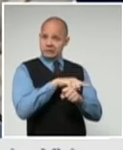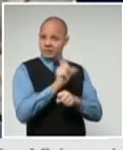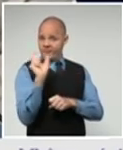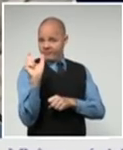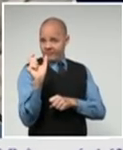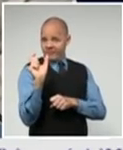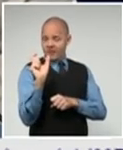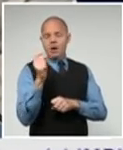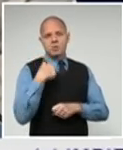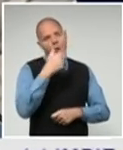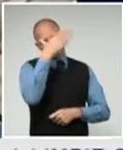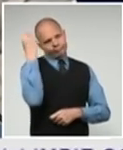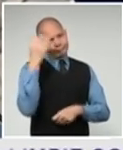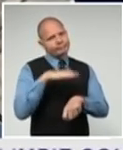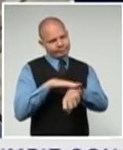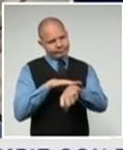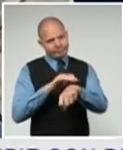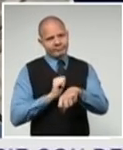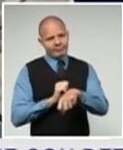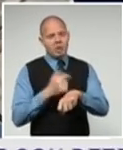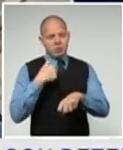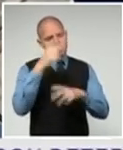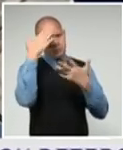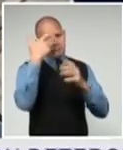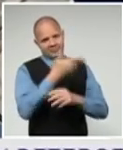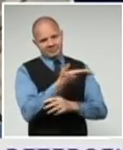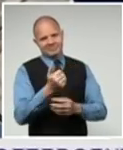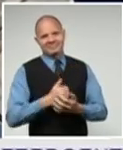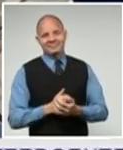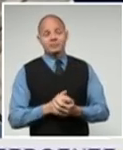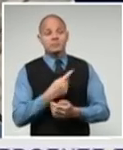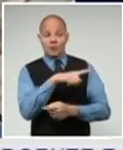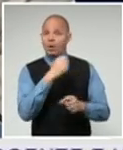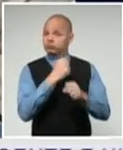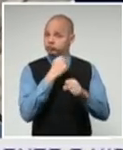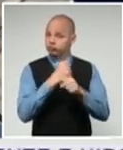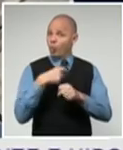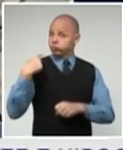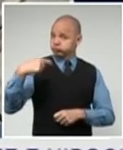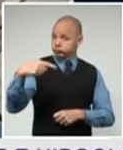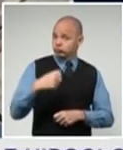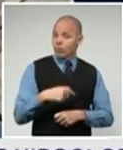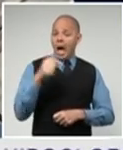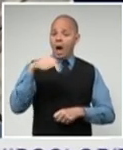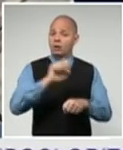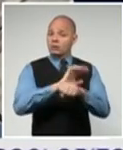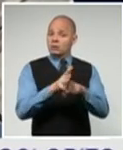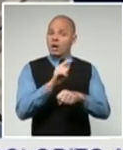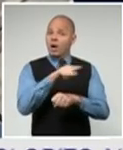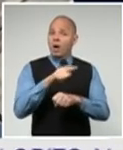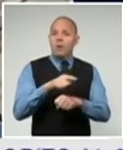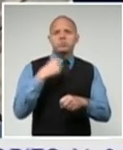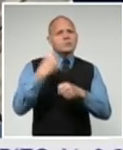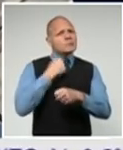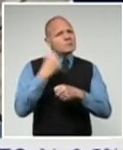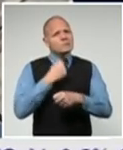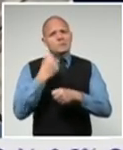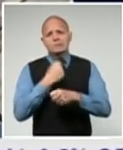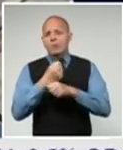salud pública y en la COVID mucho más todavía, se han crecido. Porque en estas